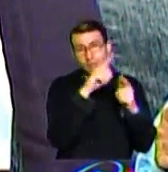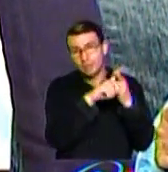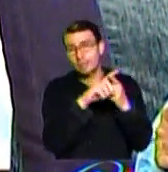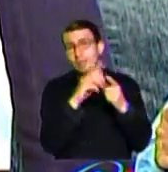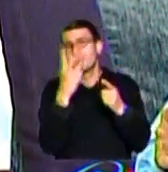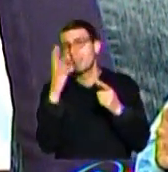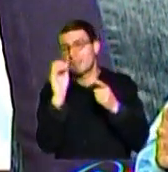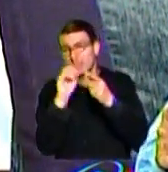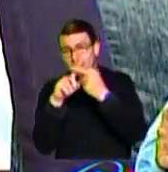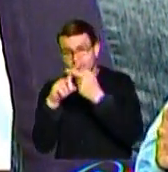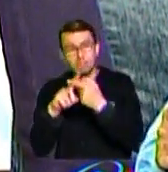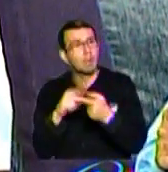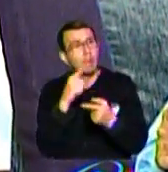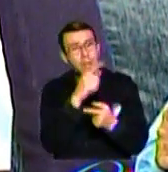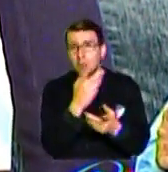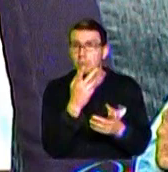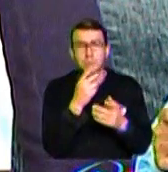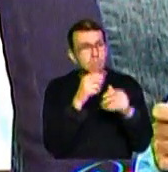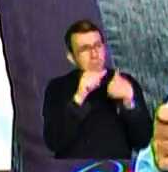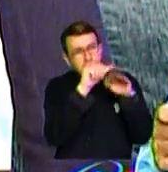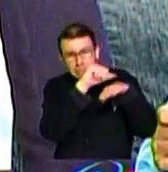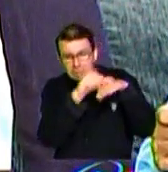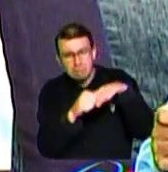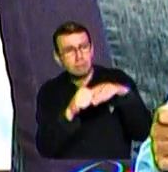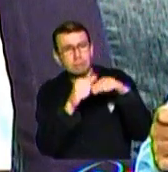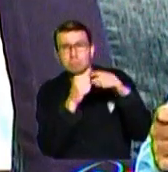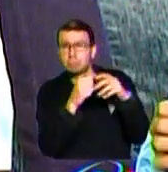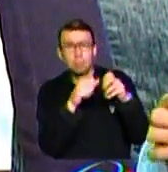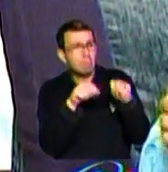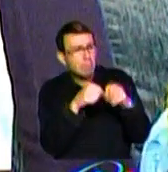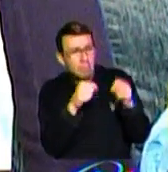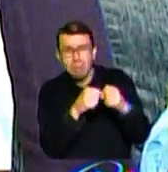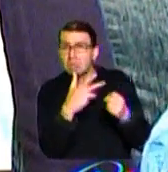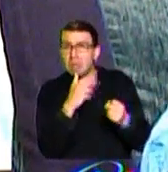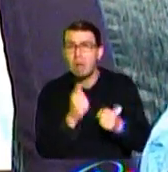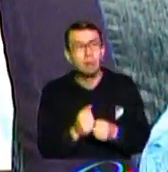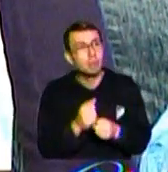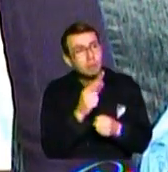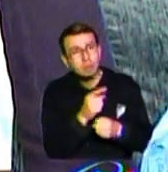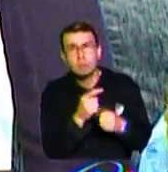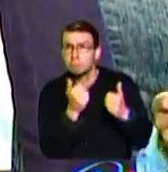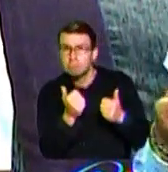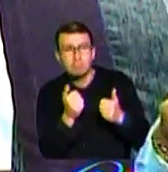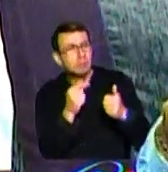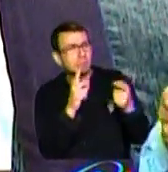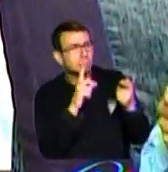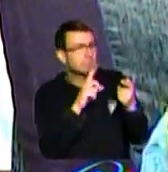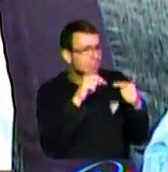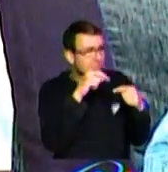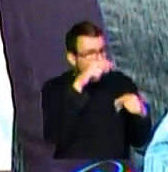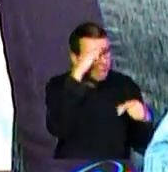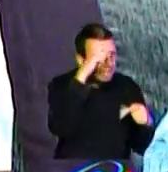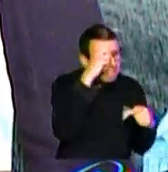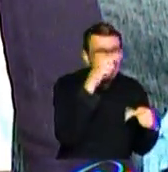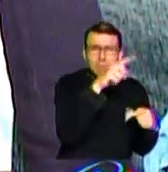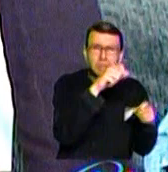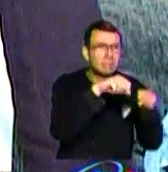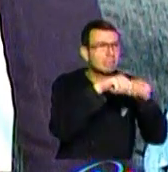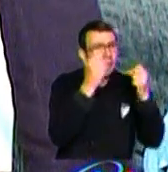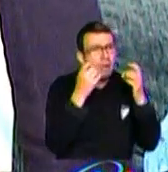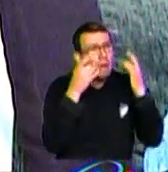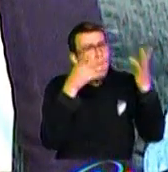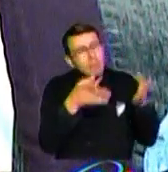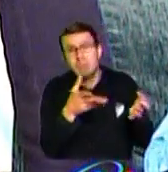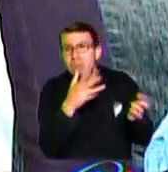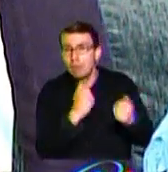lesiones acetoblancas, los vasos observados son típicos, los fondos de saco son negativos para la lesión.